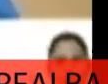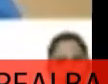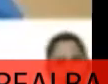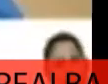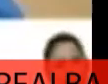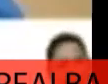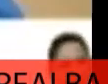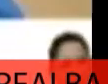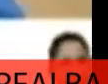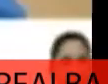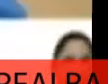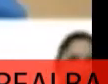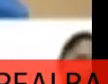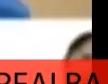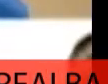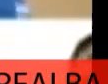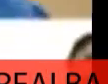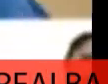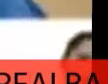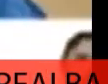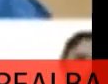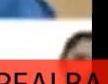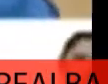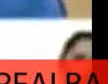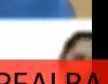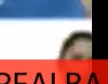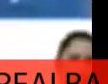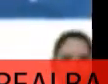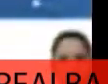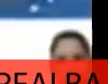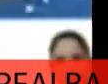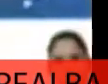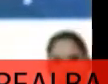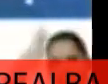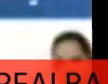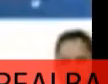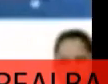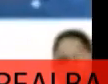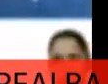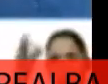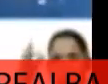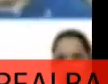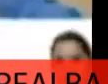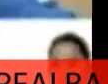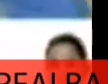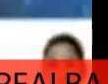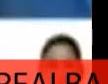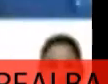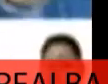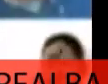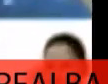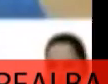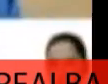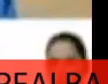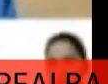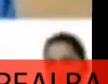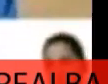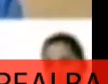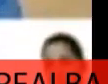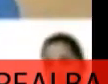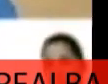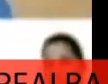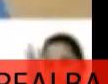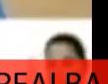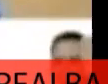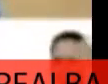haciendo esto y haciendo lo otro y desmeritando al personal de salud y desarrollando tales y cuales conductas agresivas.